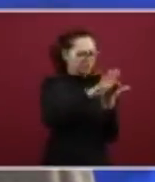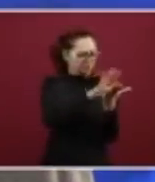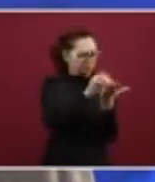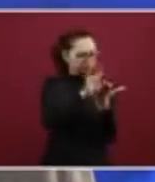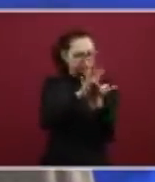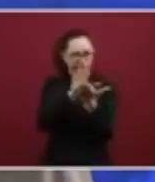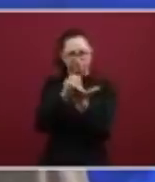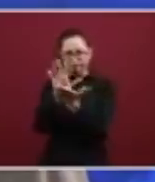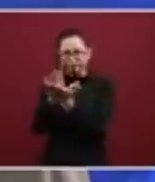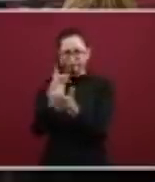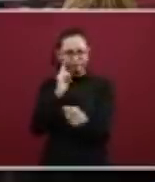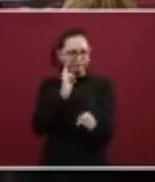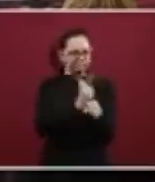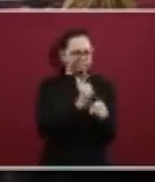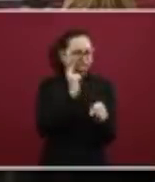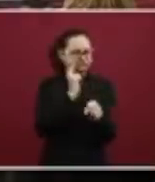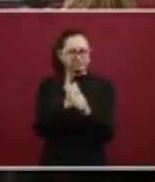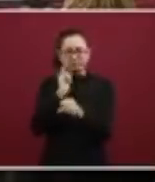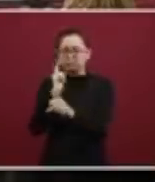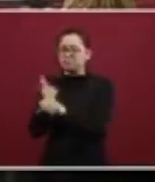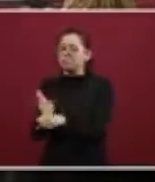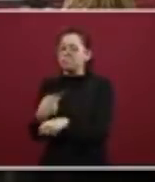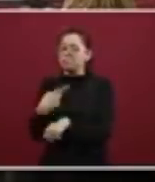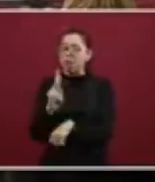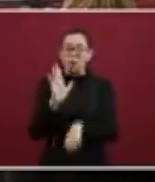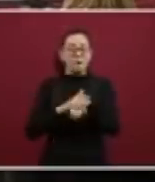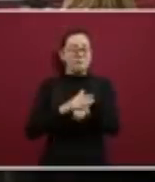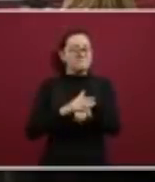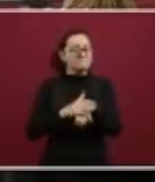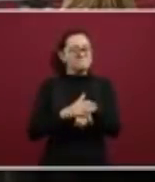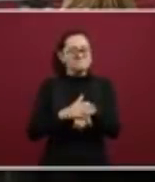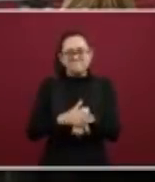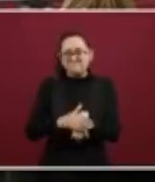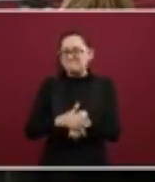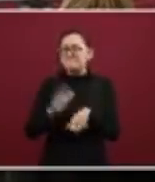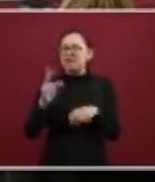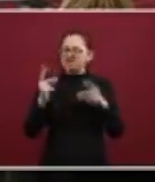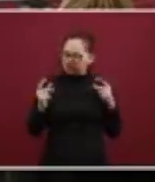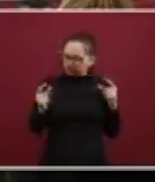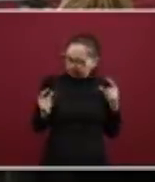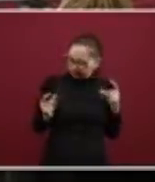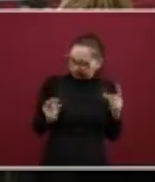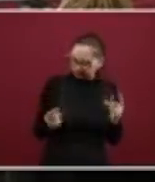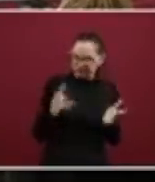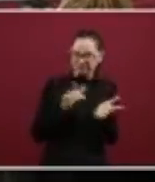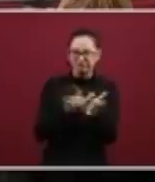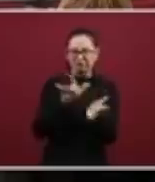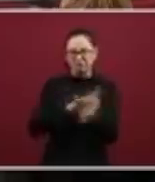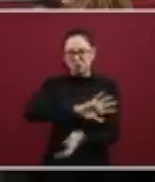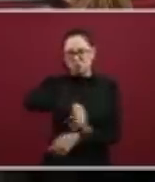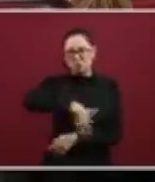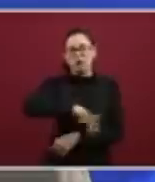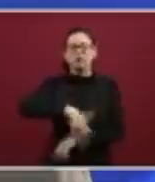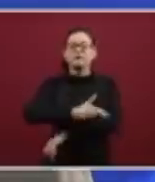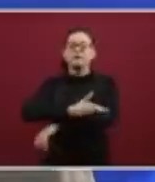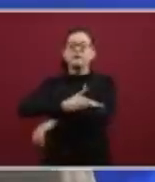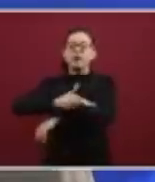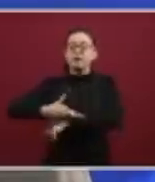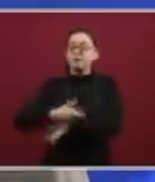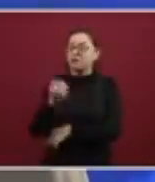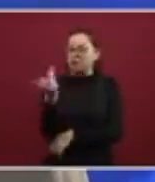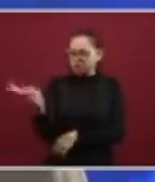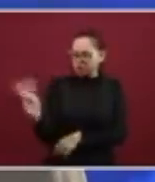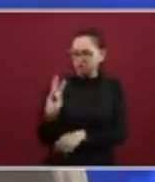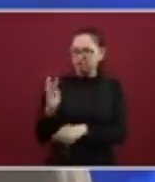destacarlo, los colectivos de familiares que desarrollan actividades de búsqueda o las propias familias, la gente que